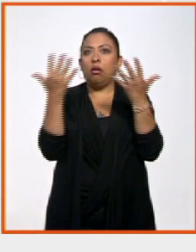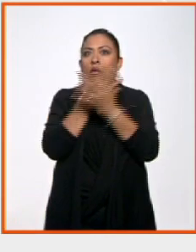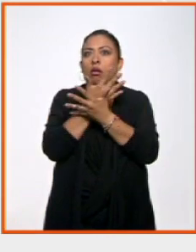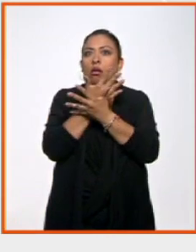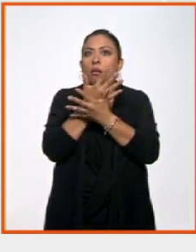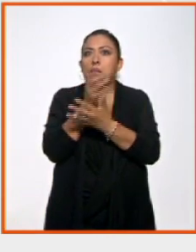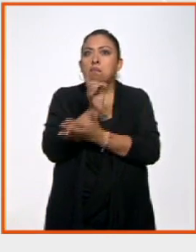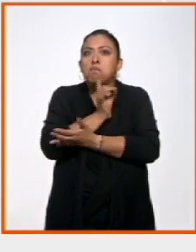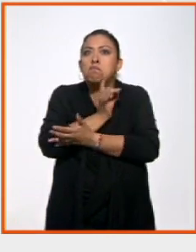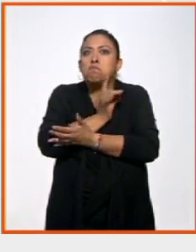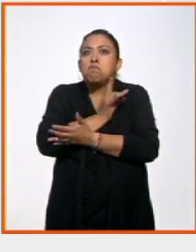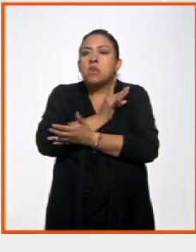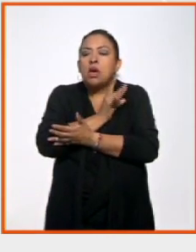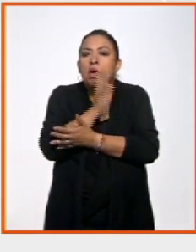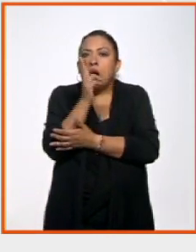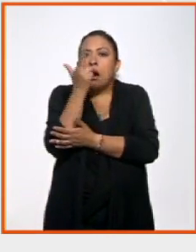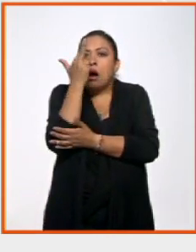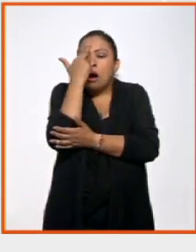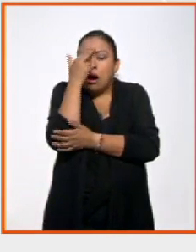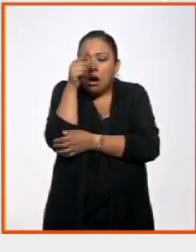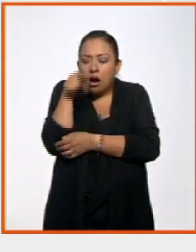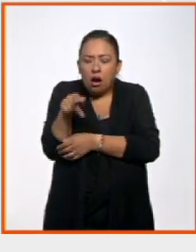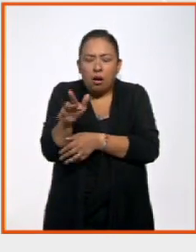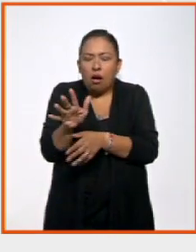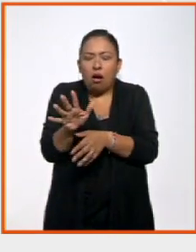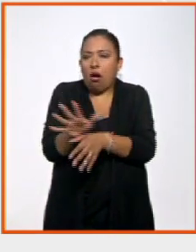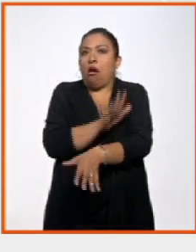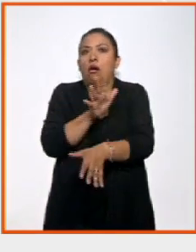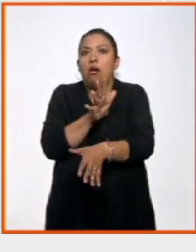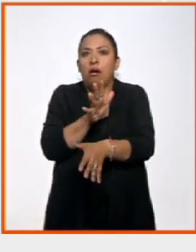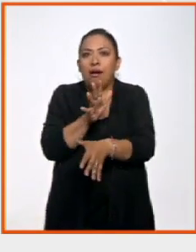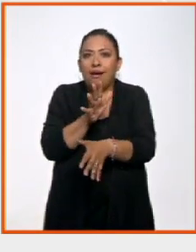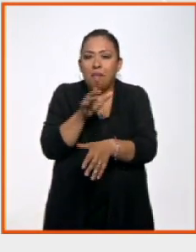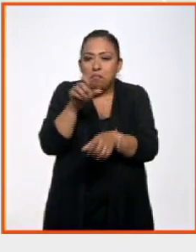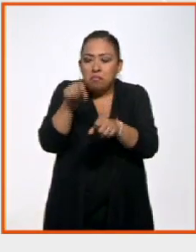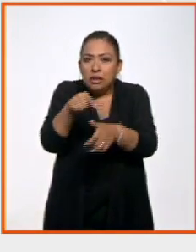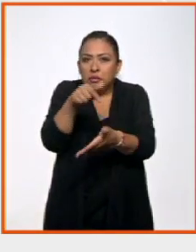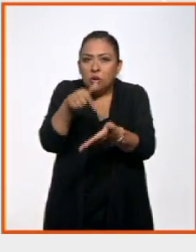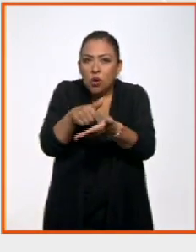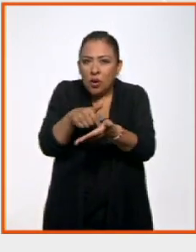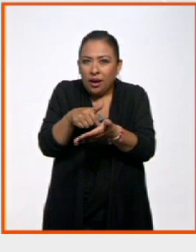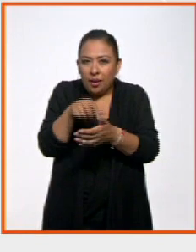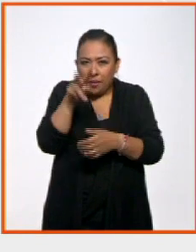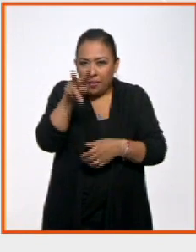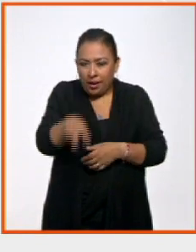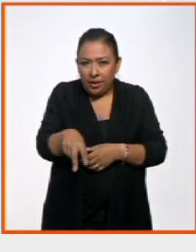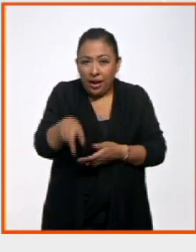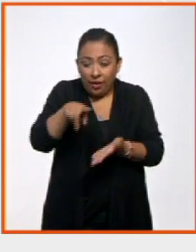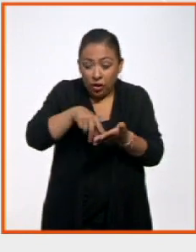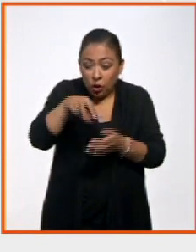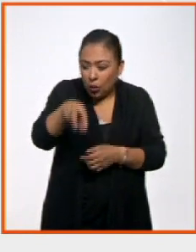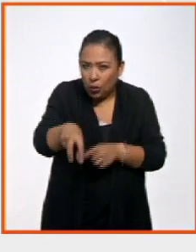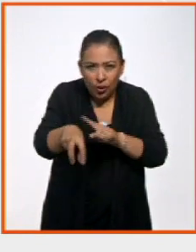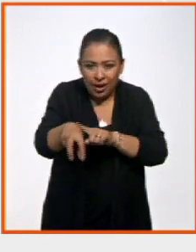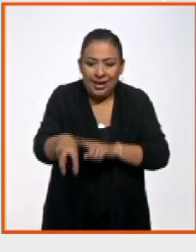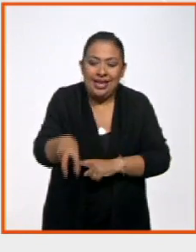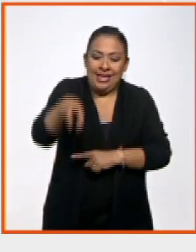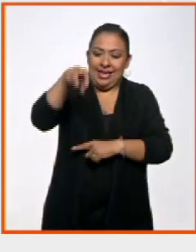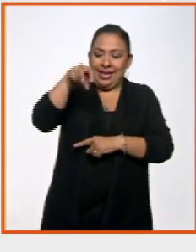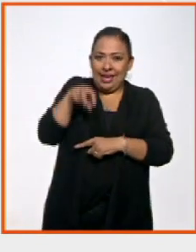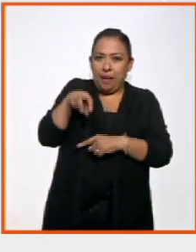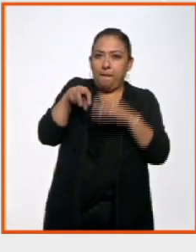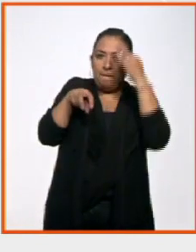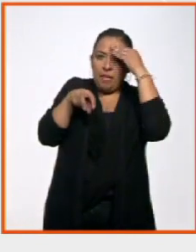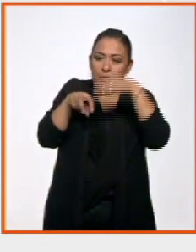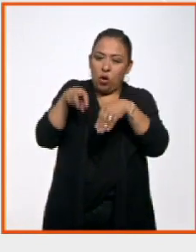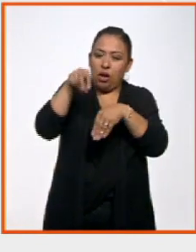de terror porque recuerda el electroshock que sufrió en esa parte en realidad del animal no sufrió el electroshock en esa parte fue una